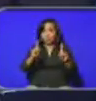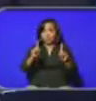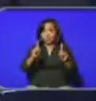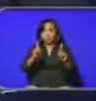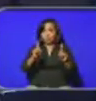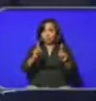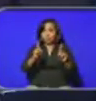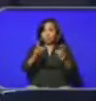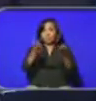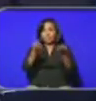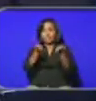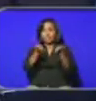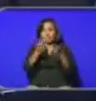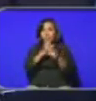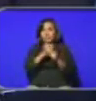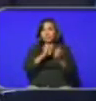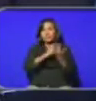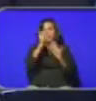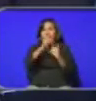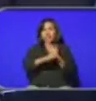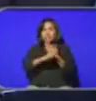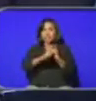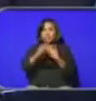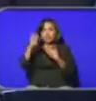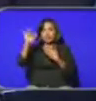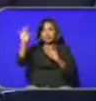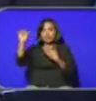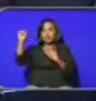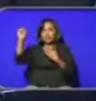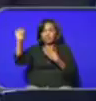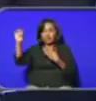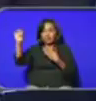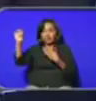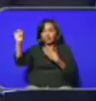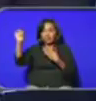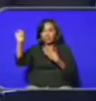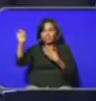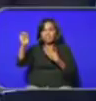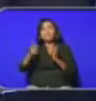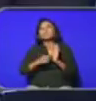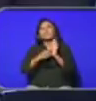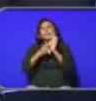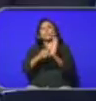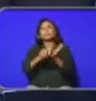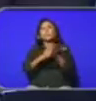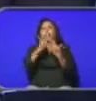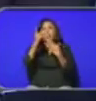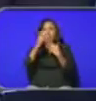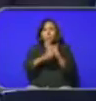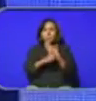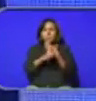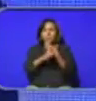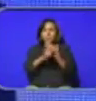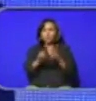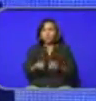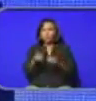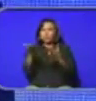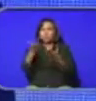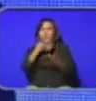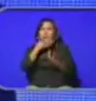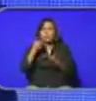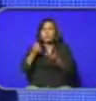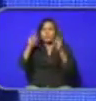un proyecto país que nos dé como referencia un sistema que garantice la calidad de la educación, por lo